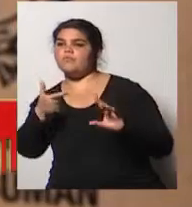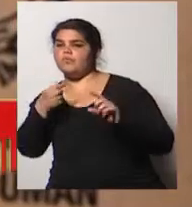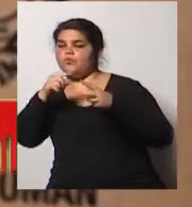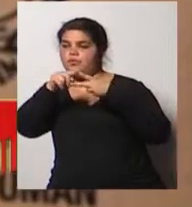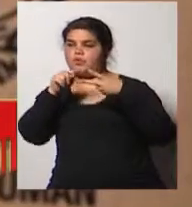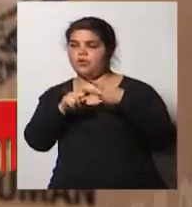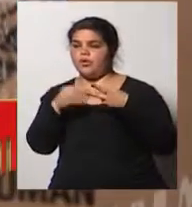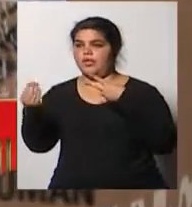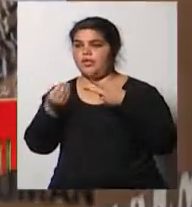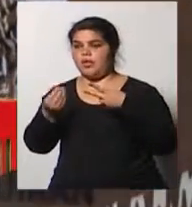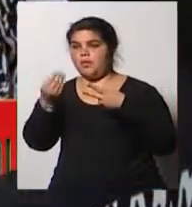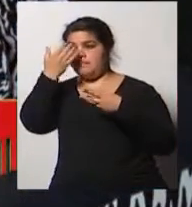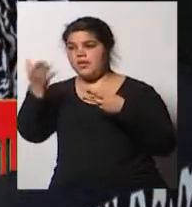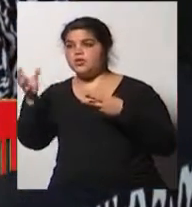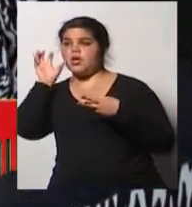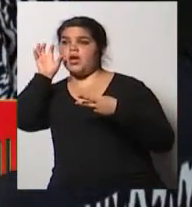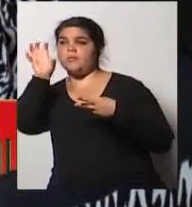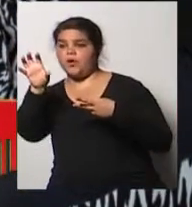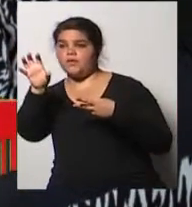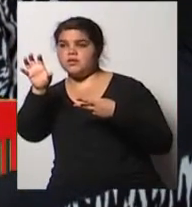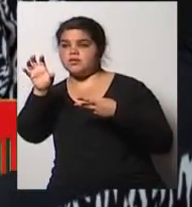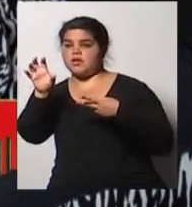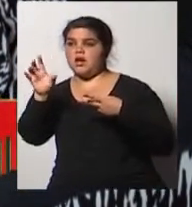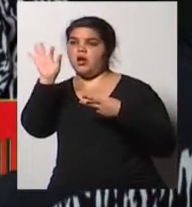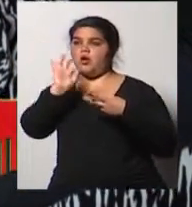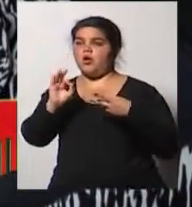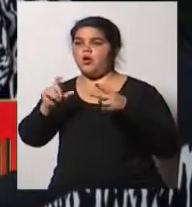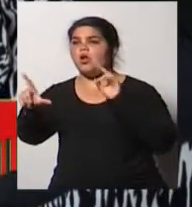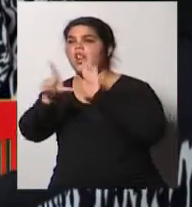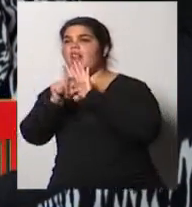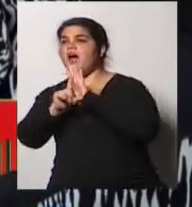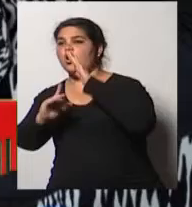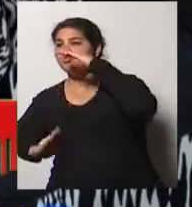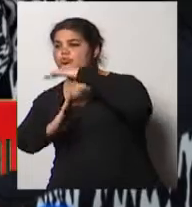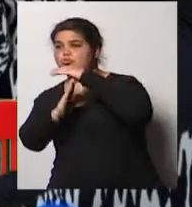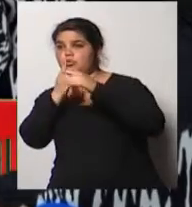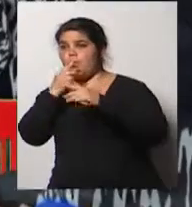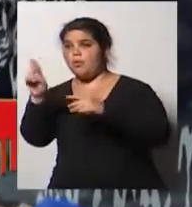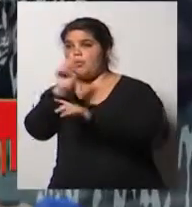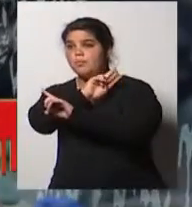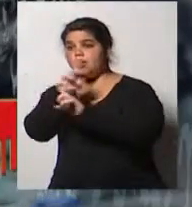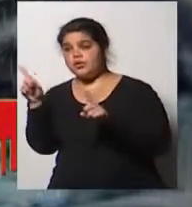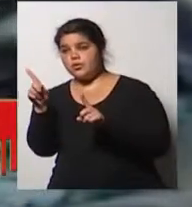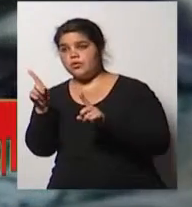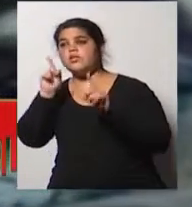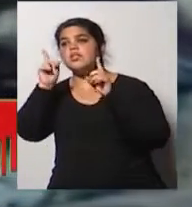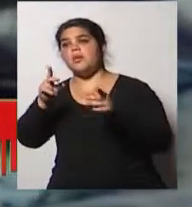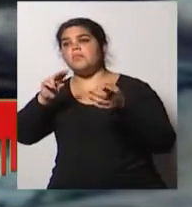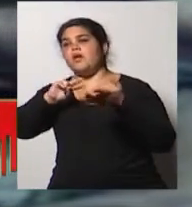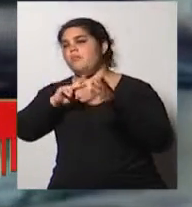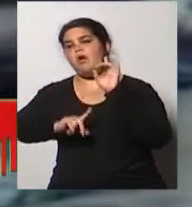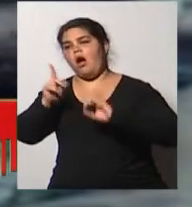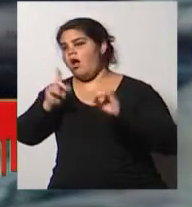autoridades provinciales, tanto la autoridad como la Constitución, está en peligro en la provincia por alguna situación